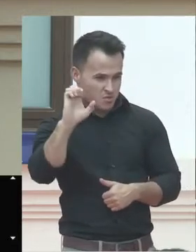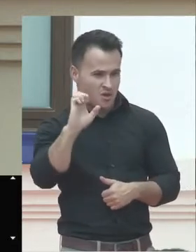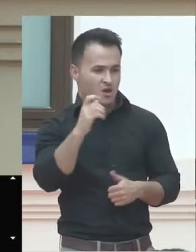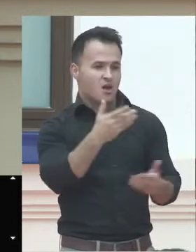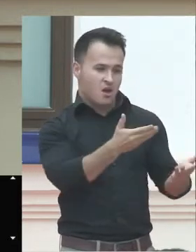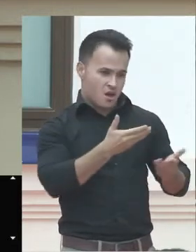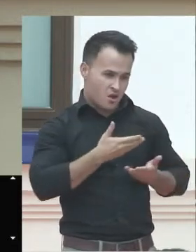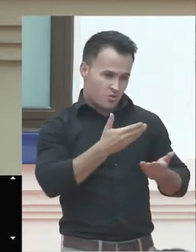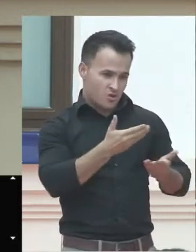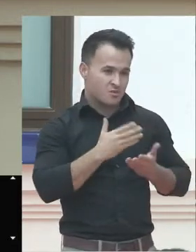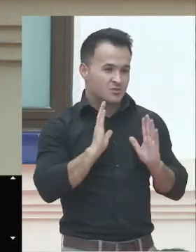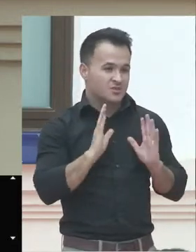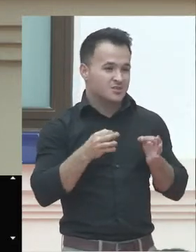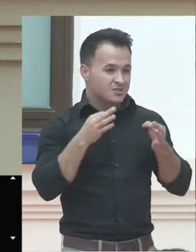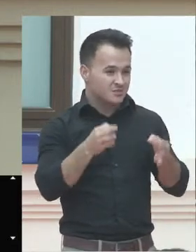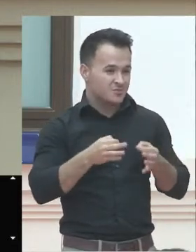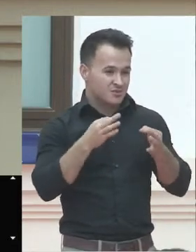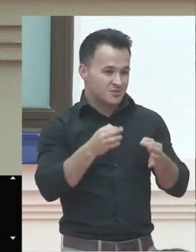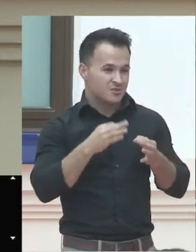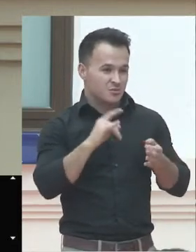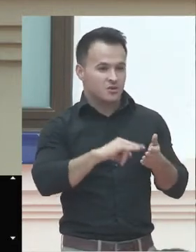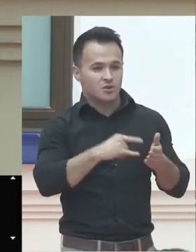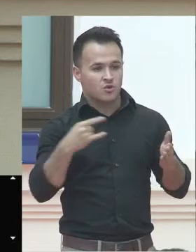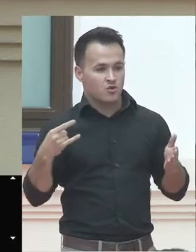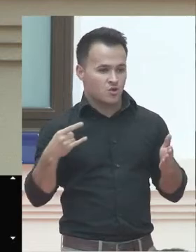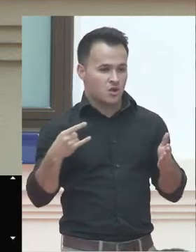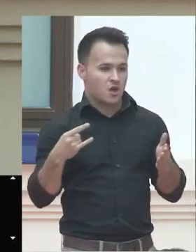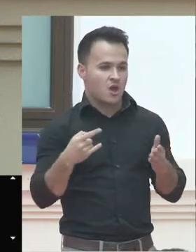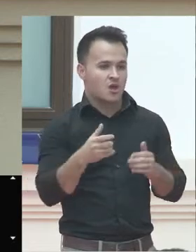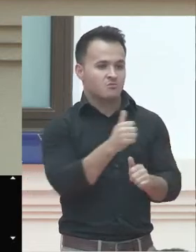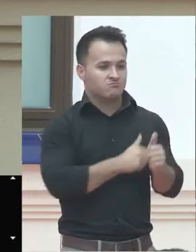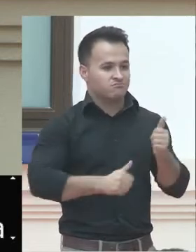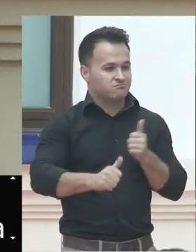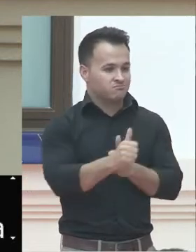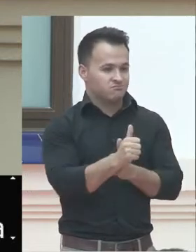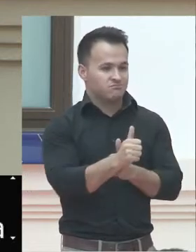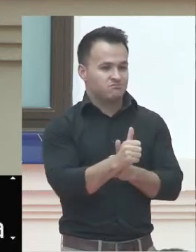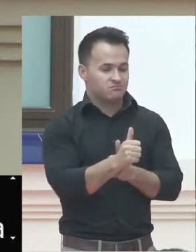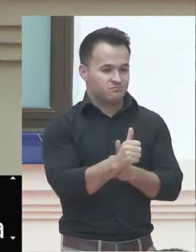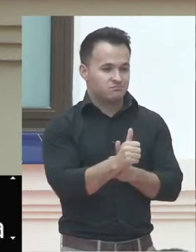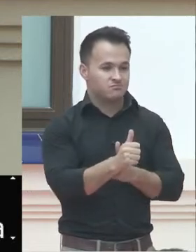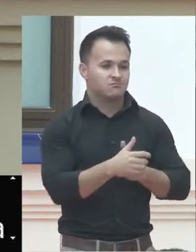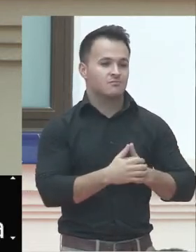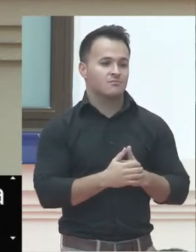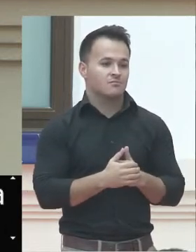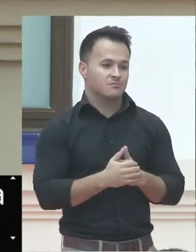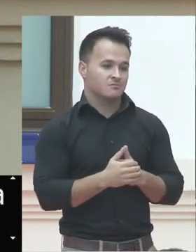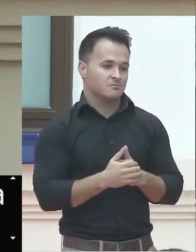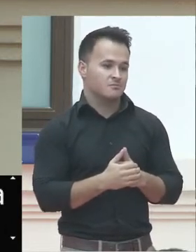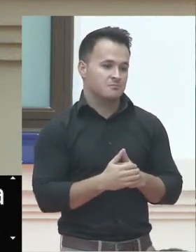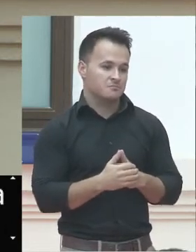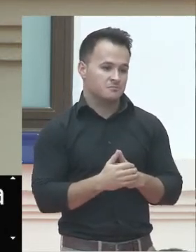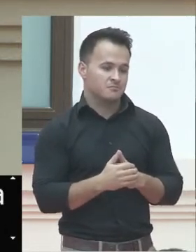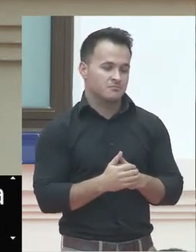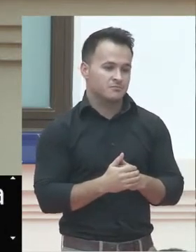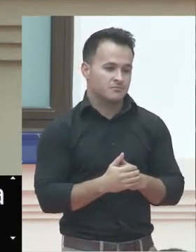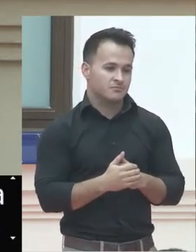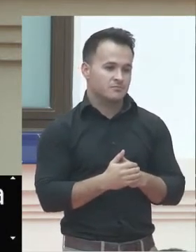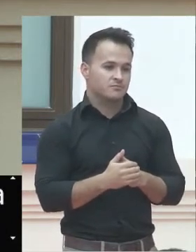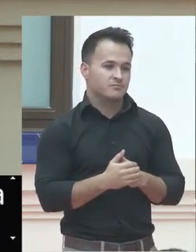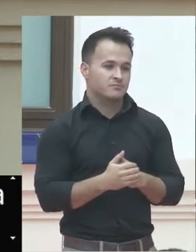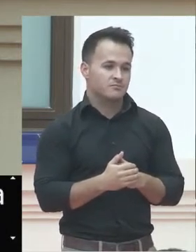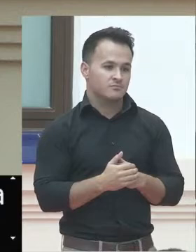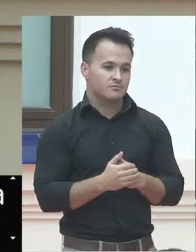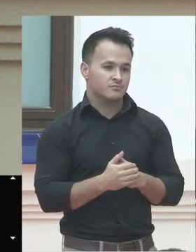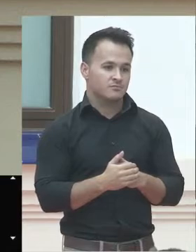por delante de las soluciones que nosotros podamos o nos autoricen a dar.